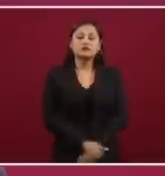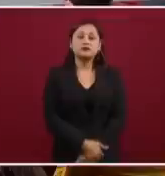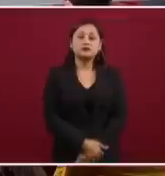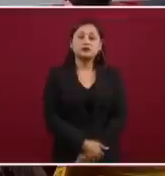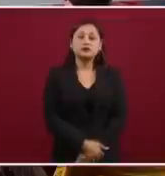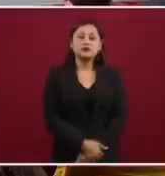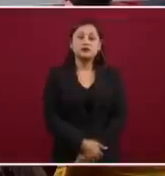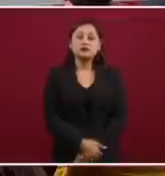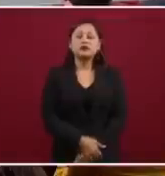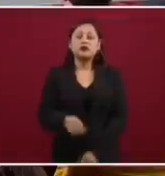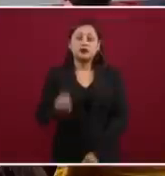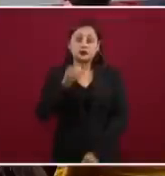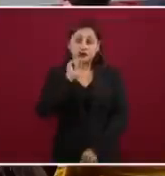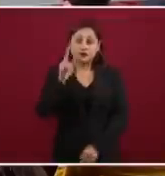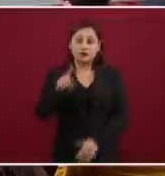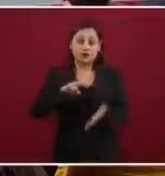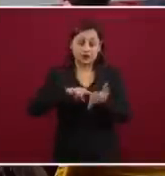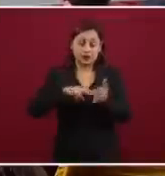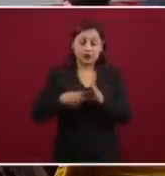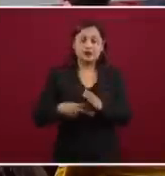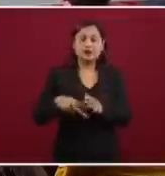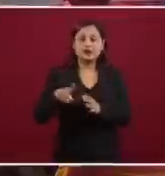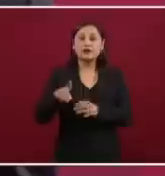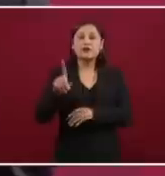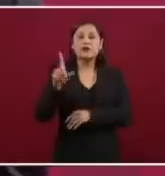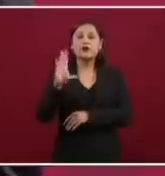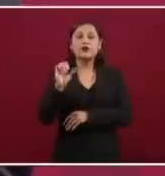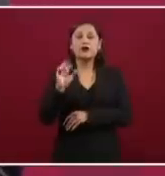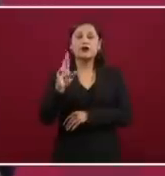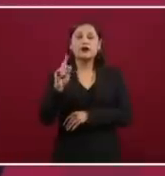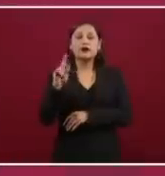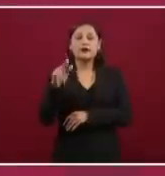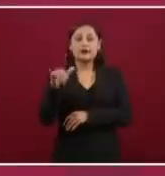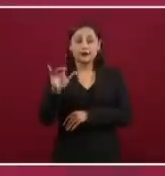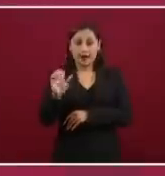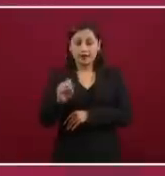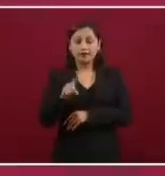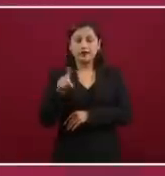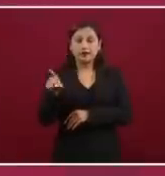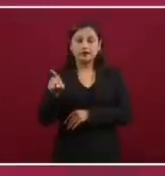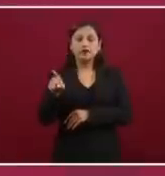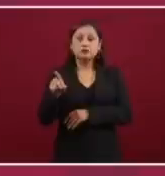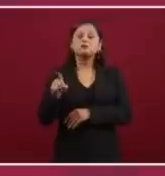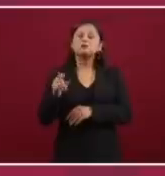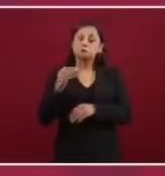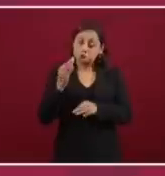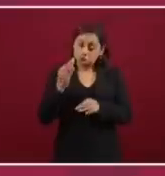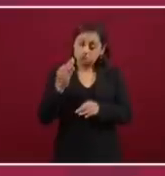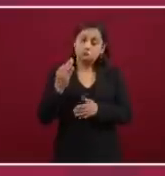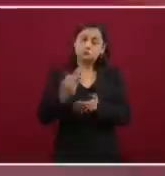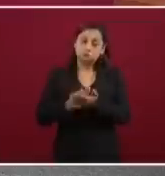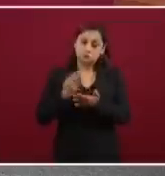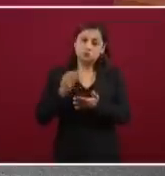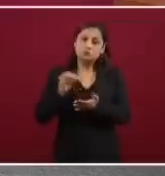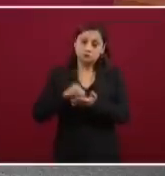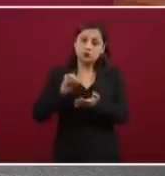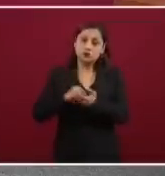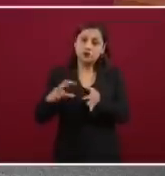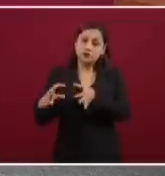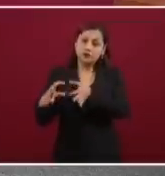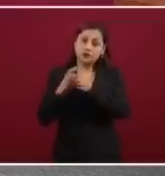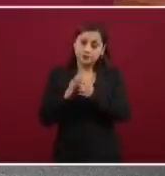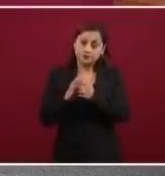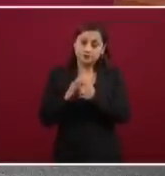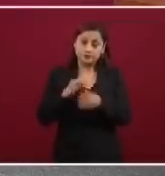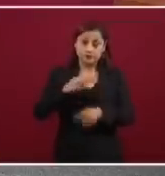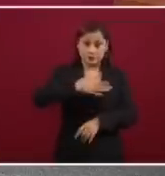por el ingeniero Cárdenas, y la sigue habiendo, mi madre votó por doña